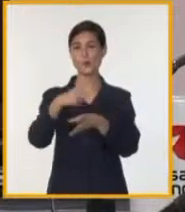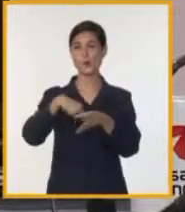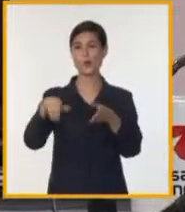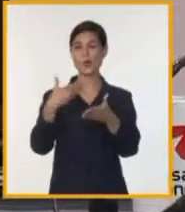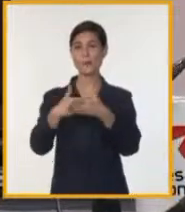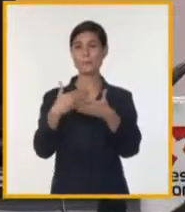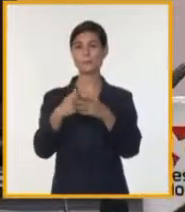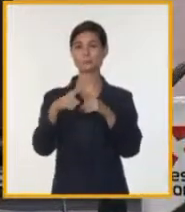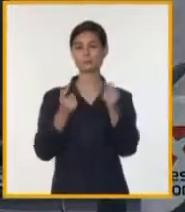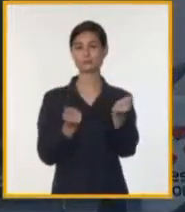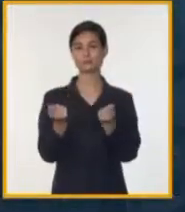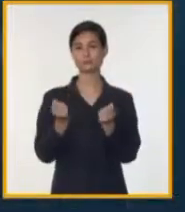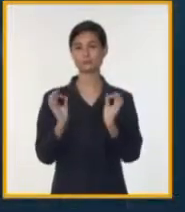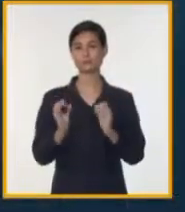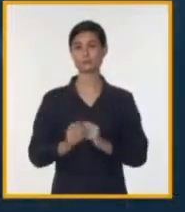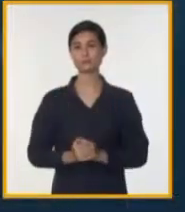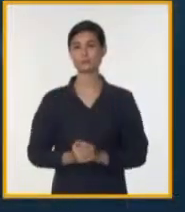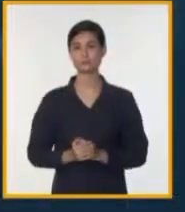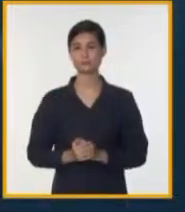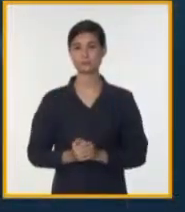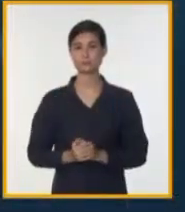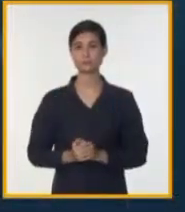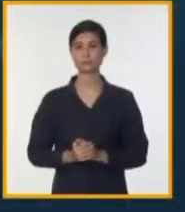Transporte Automotor.